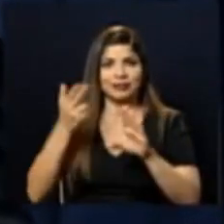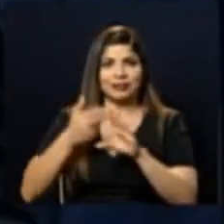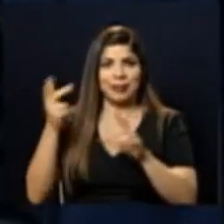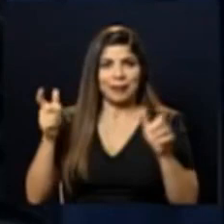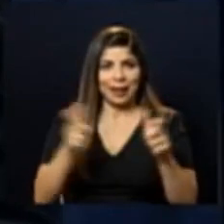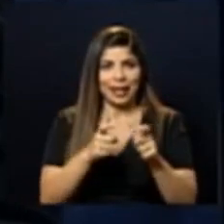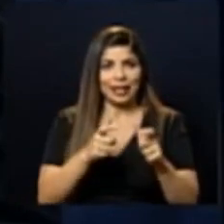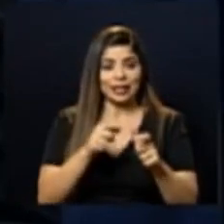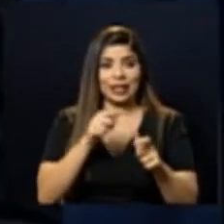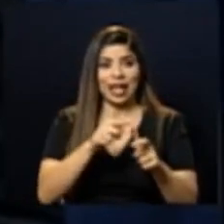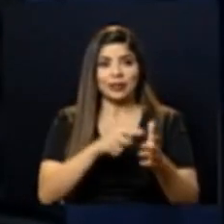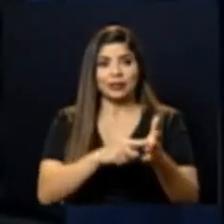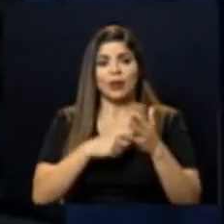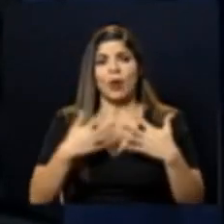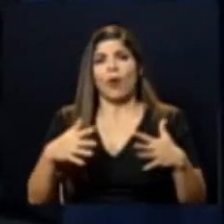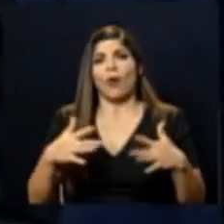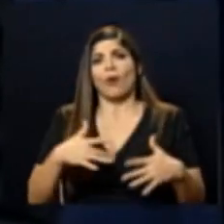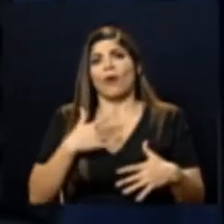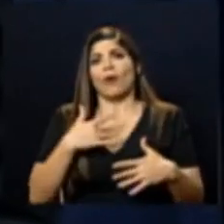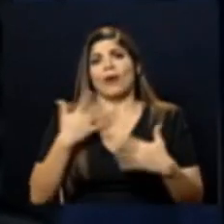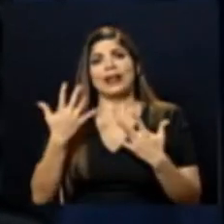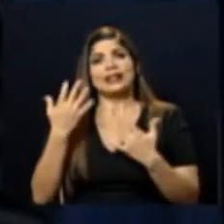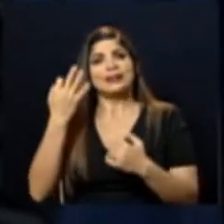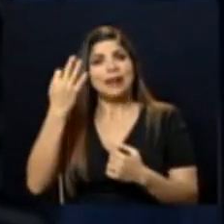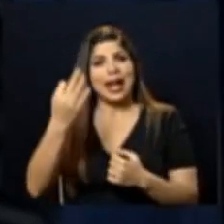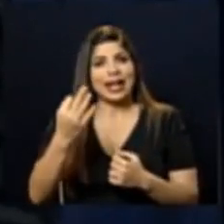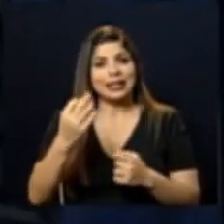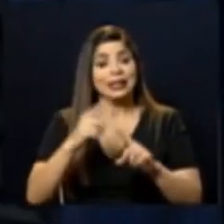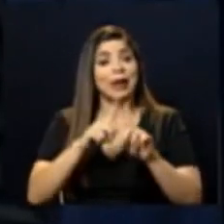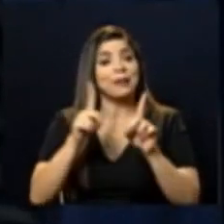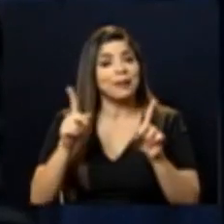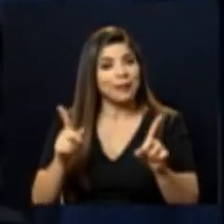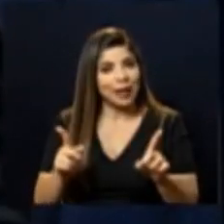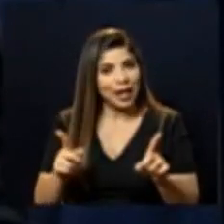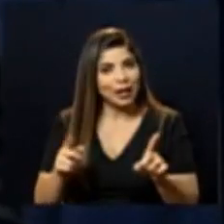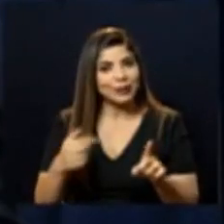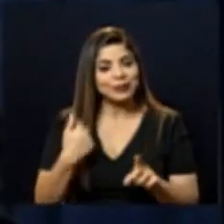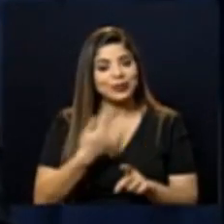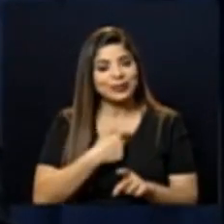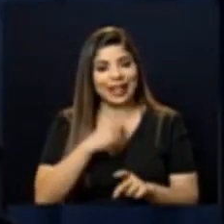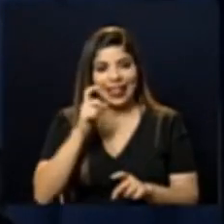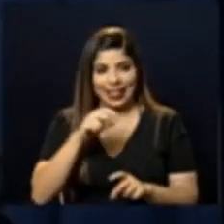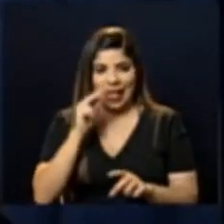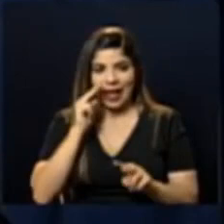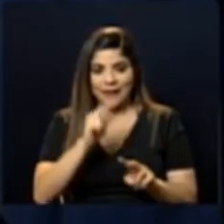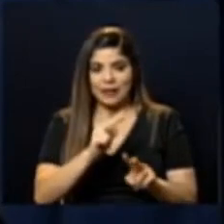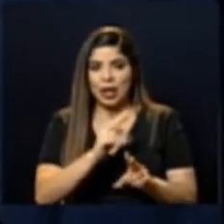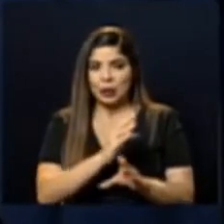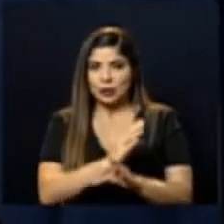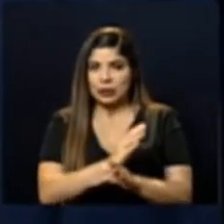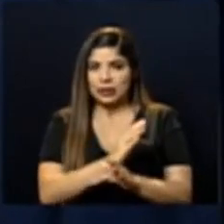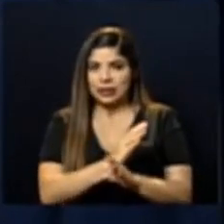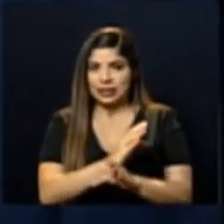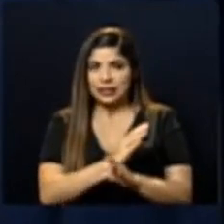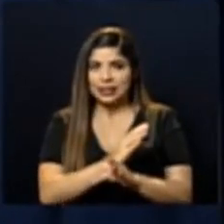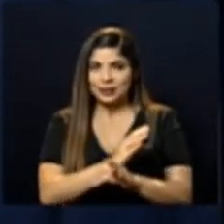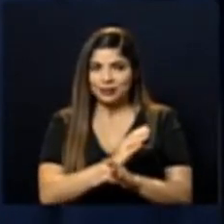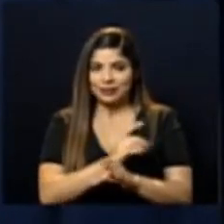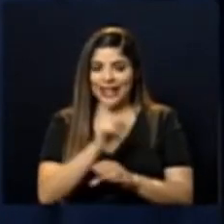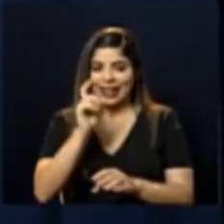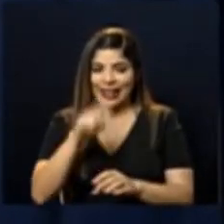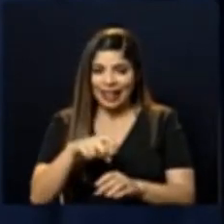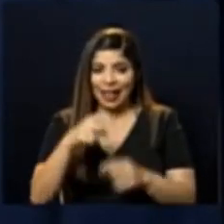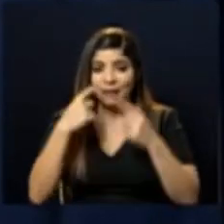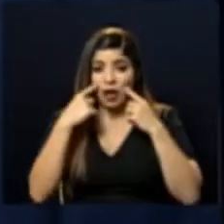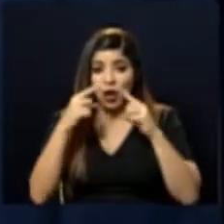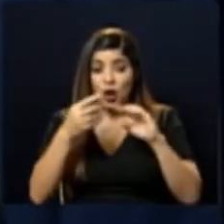Esta es una señal esperanzadora, pero que debemos tomar con prudencia. Hay que lograr